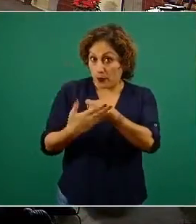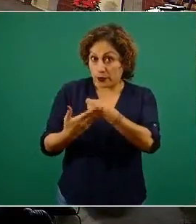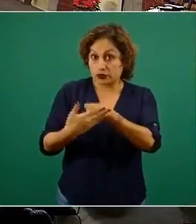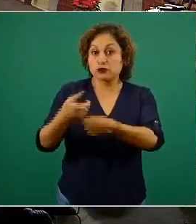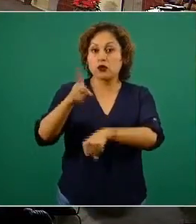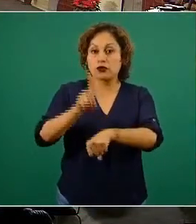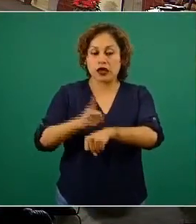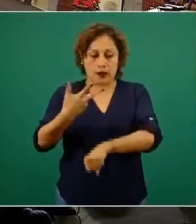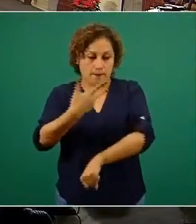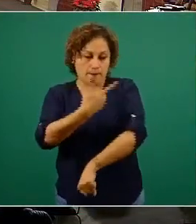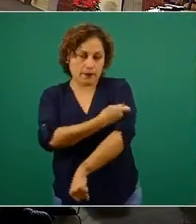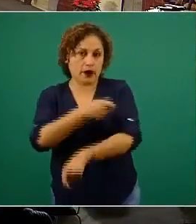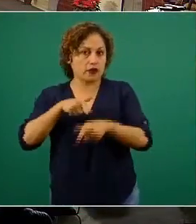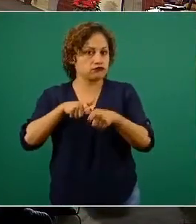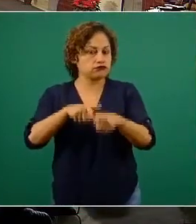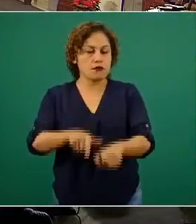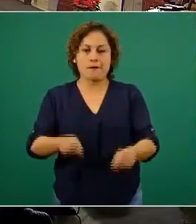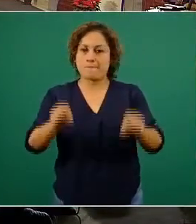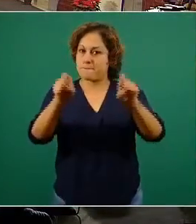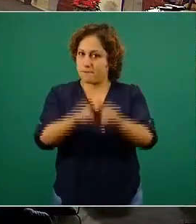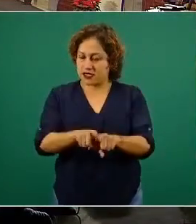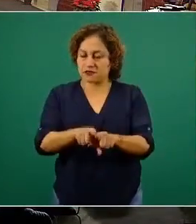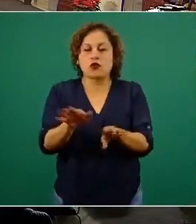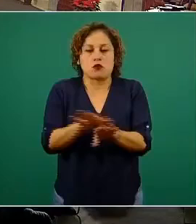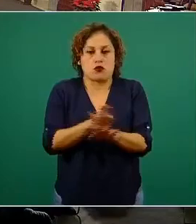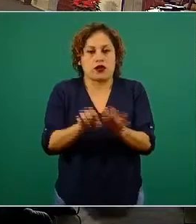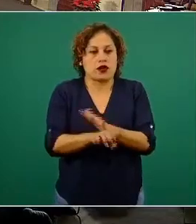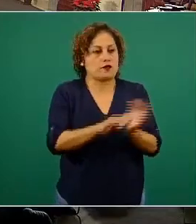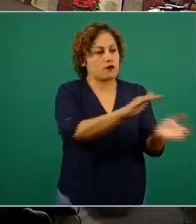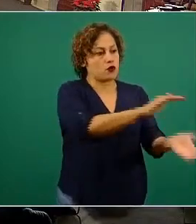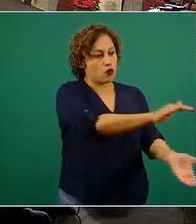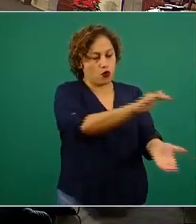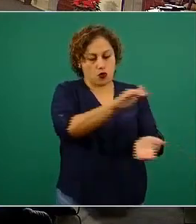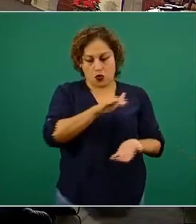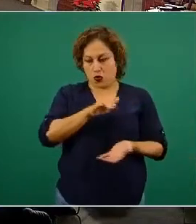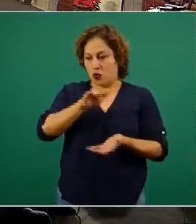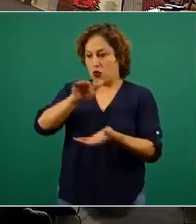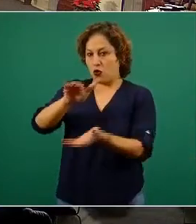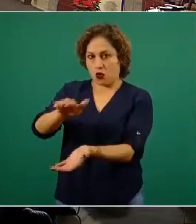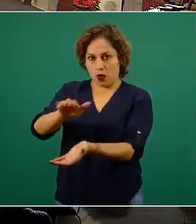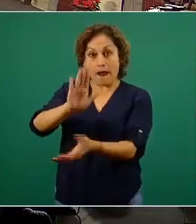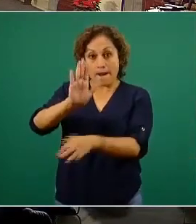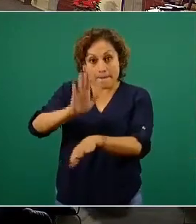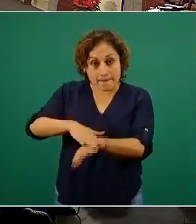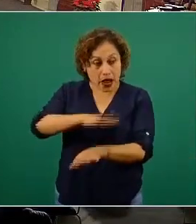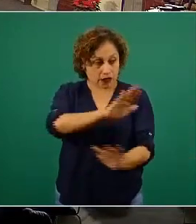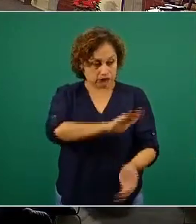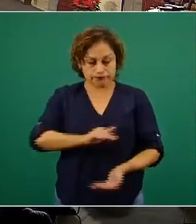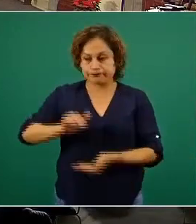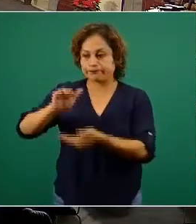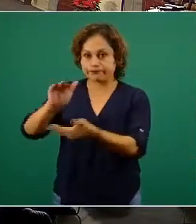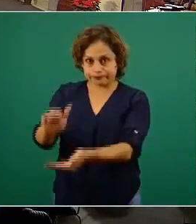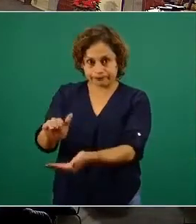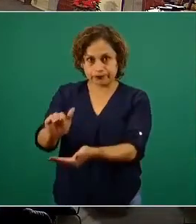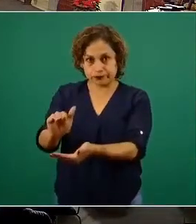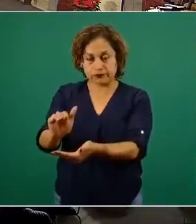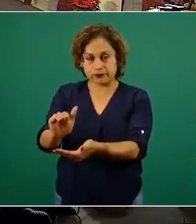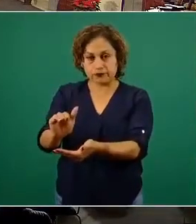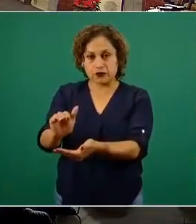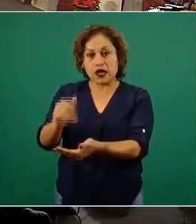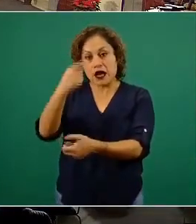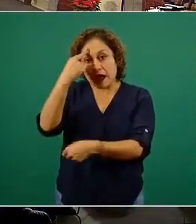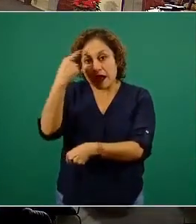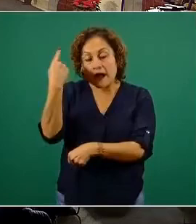se abastece a las unidades de una dotación adicional, también en el sentido de que no se